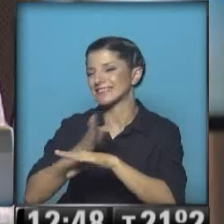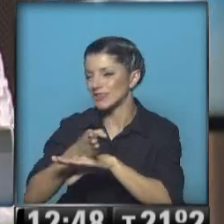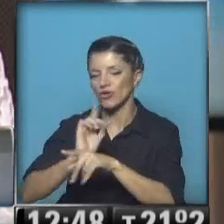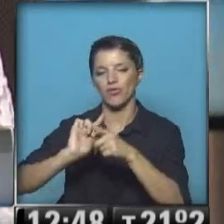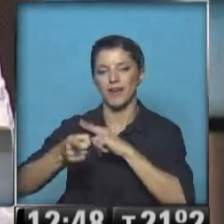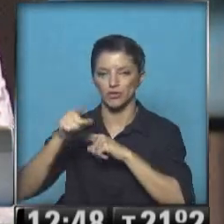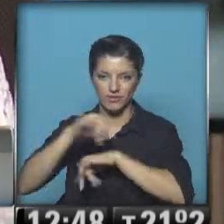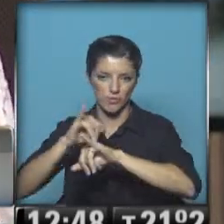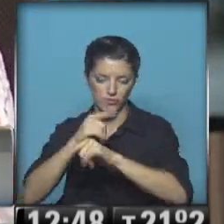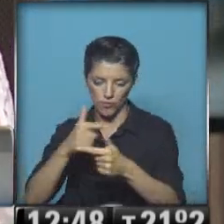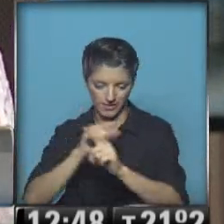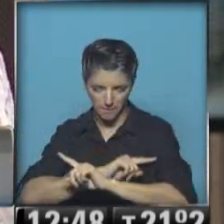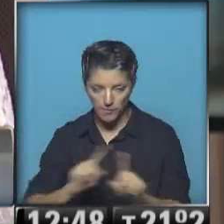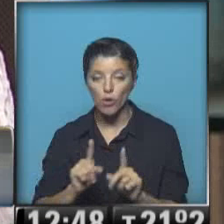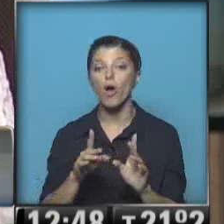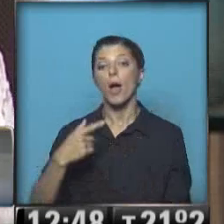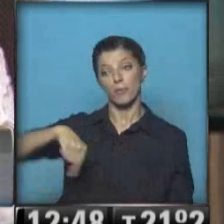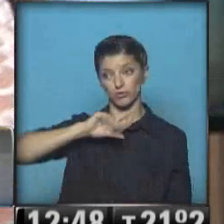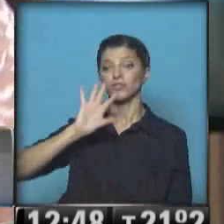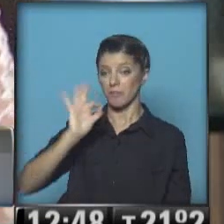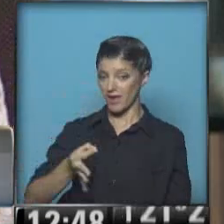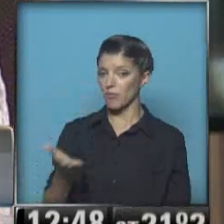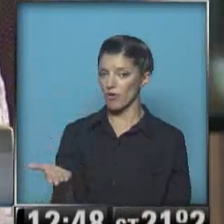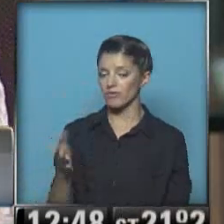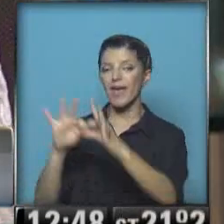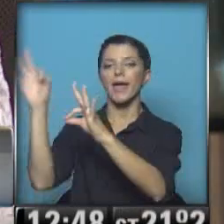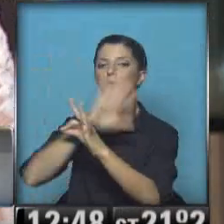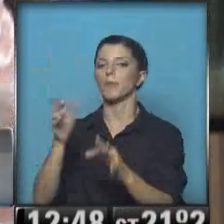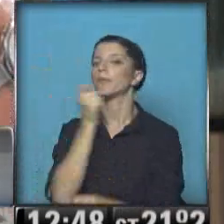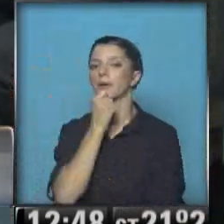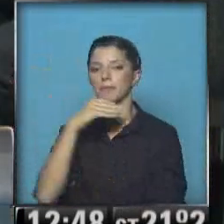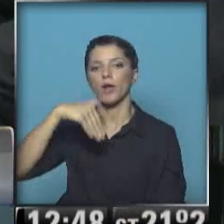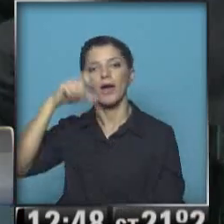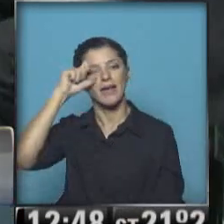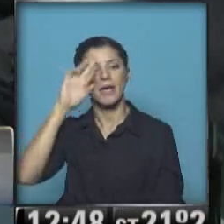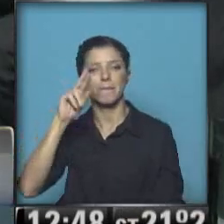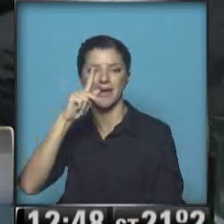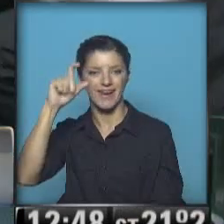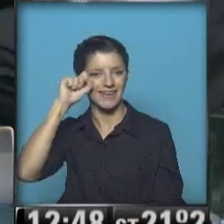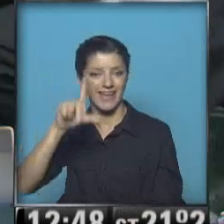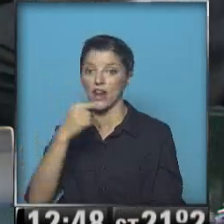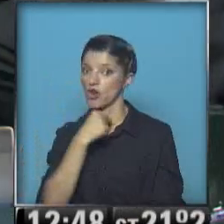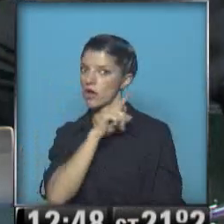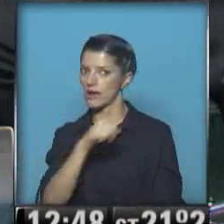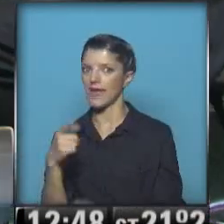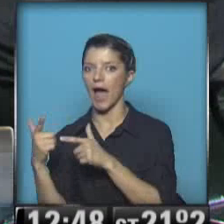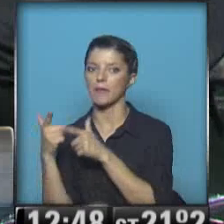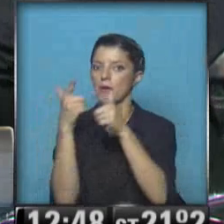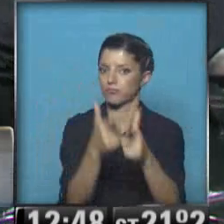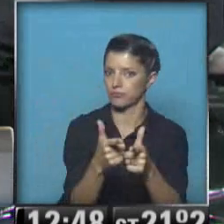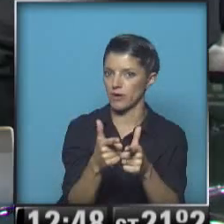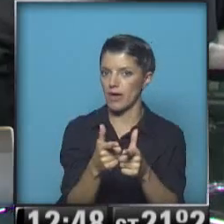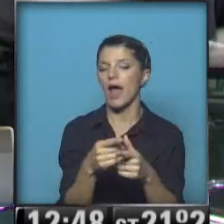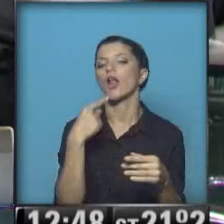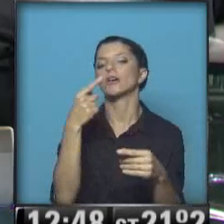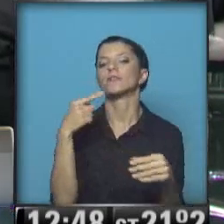directo a estas cosas sabíamos que Europa estaba por ejemplo eh Ángela Merkel se oponía a la entrega de armas a los llamados